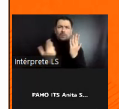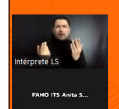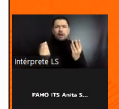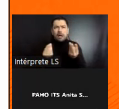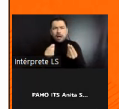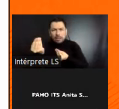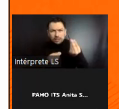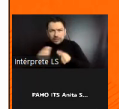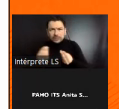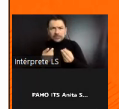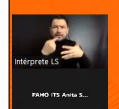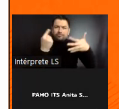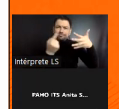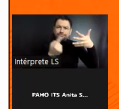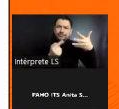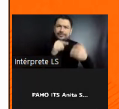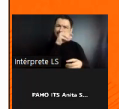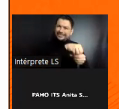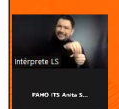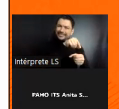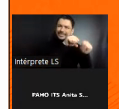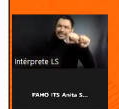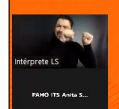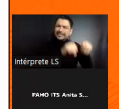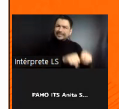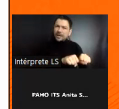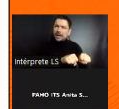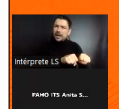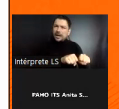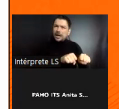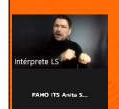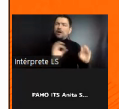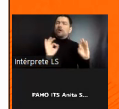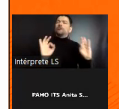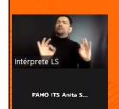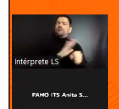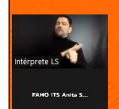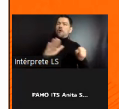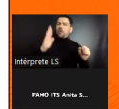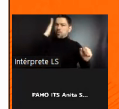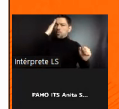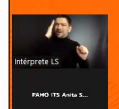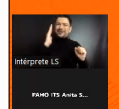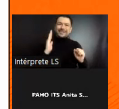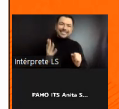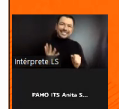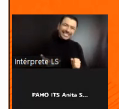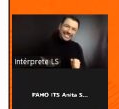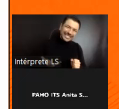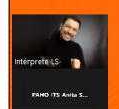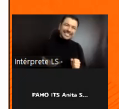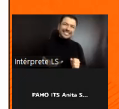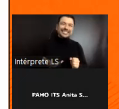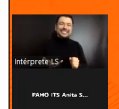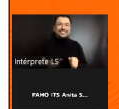los sistemas no están del todo preparados con respecto a recursos humanos, suministros, un sistema como